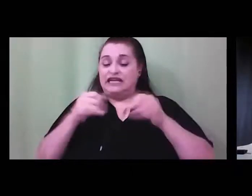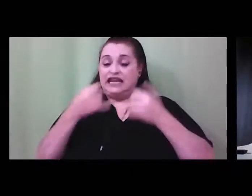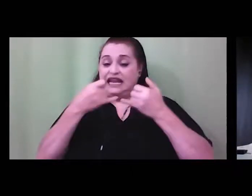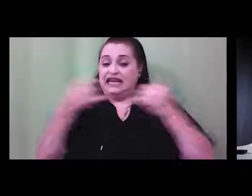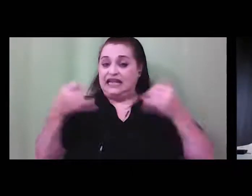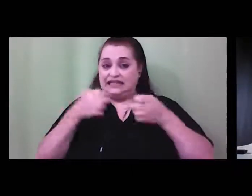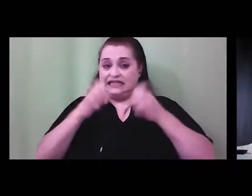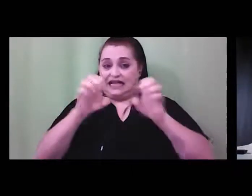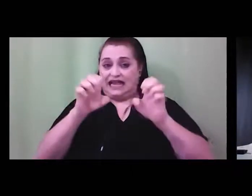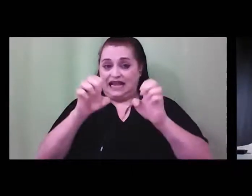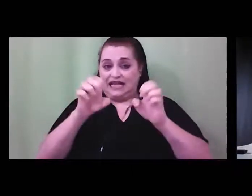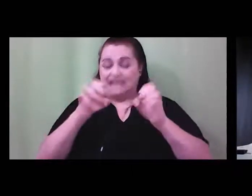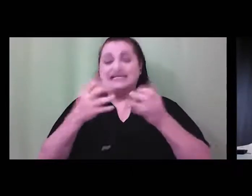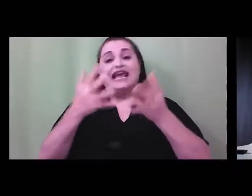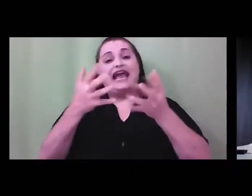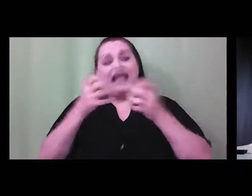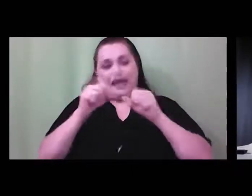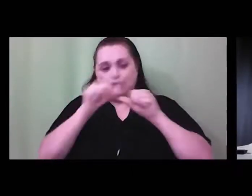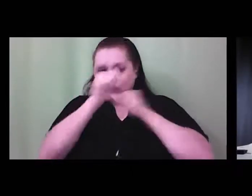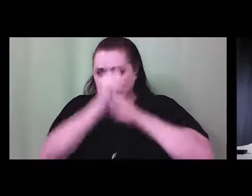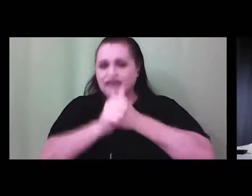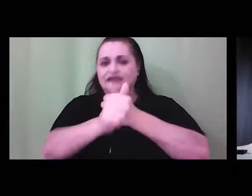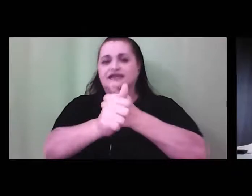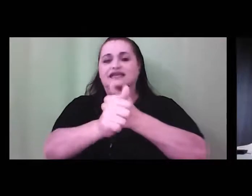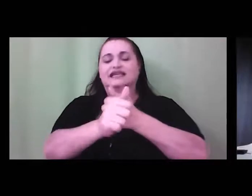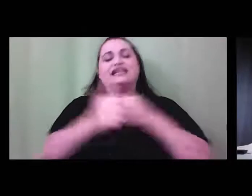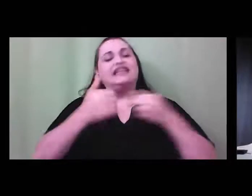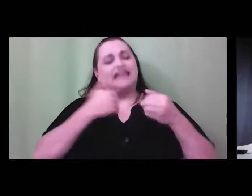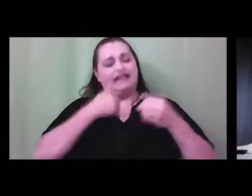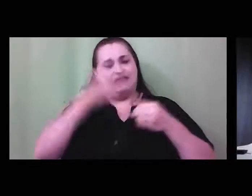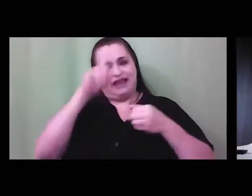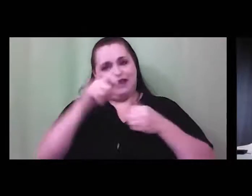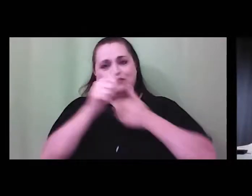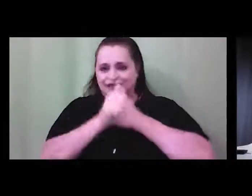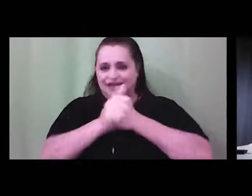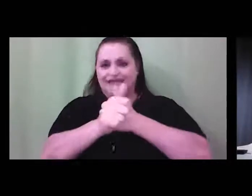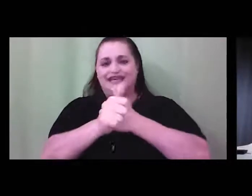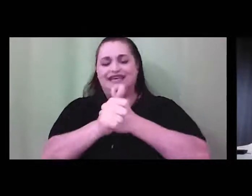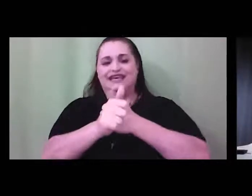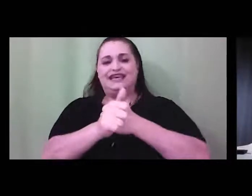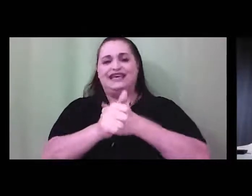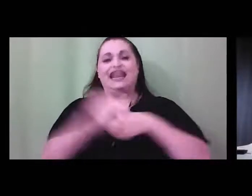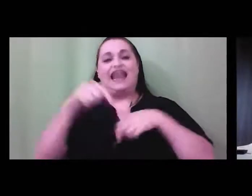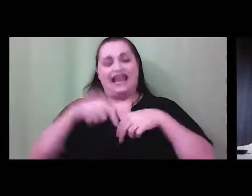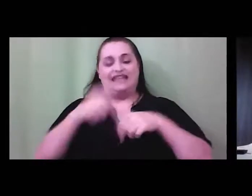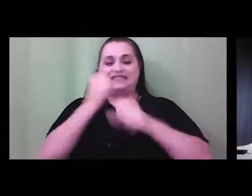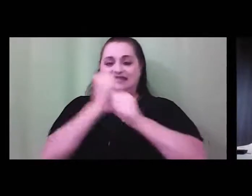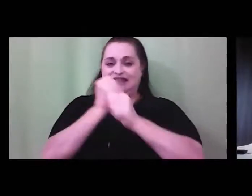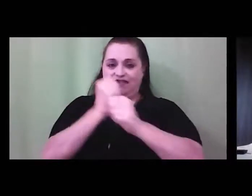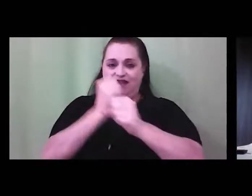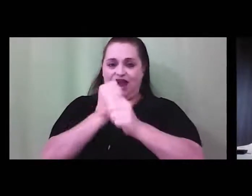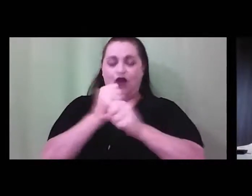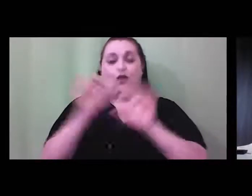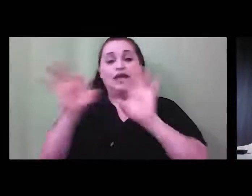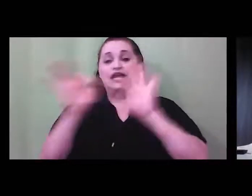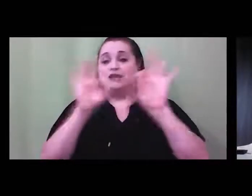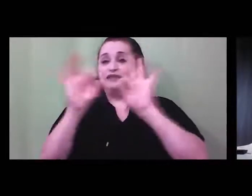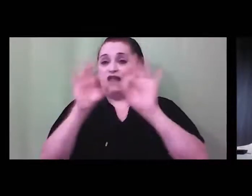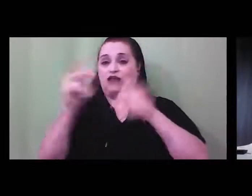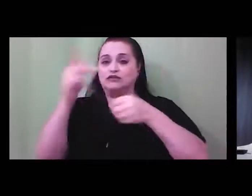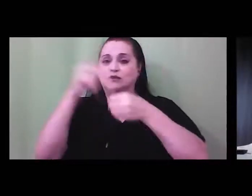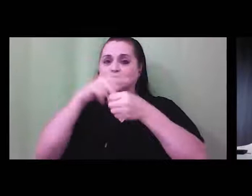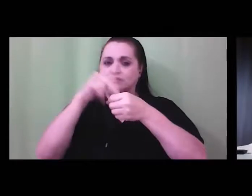que queremos seguir y tenemos que seguir en este trabajo. Entonces, invitarlos a